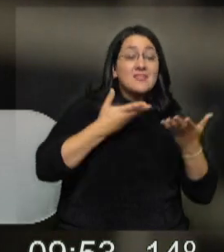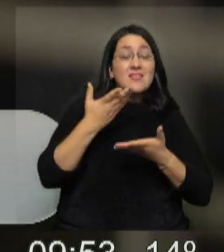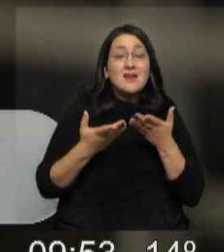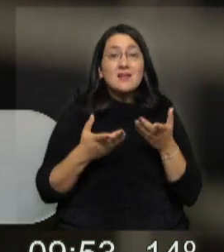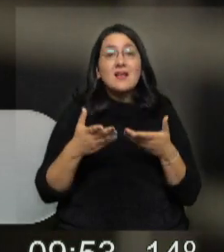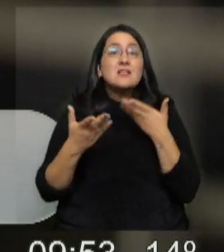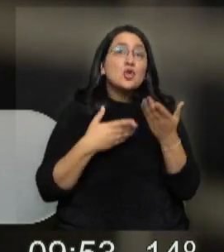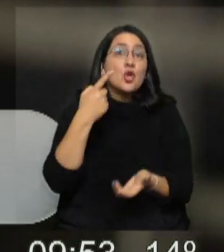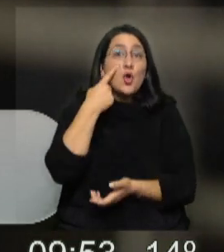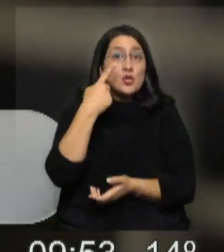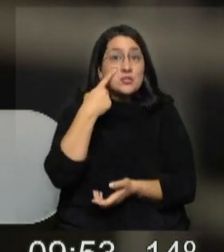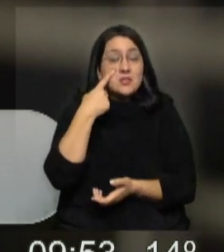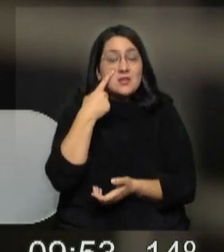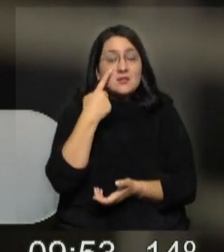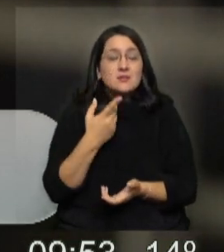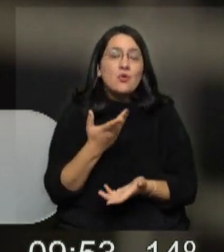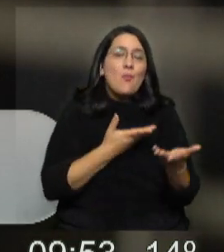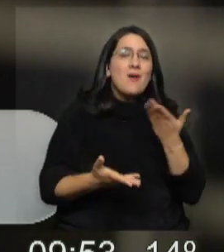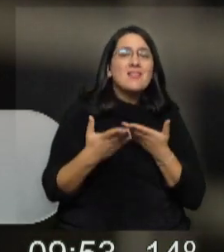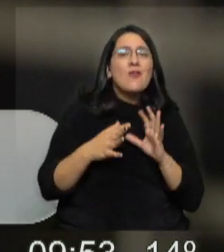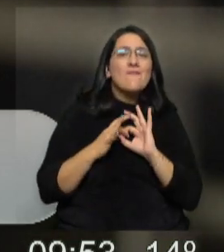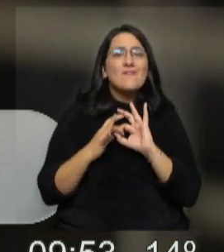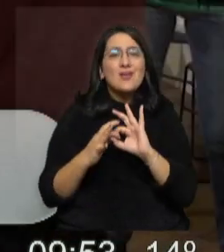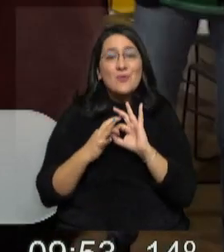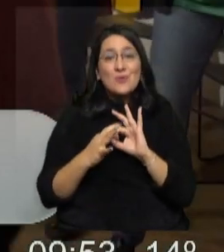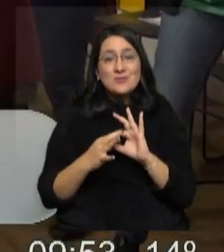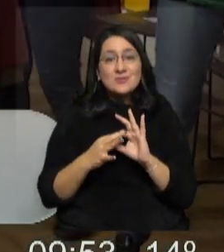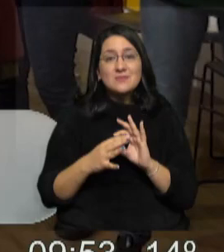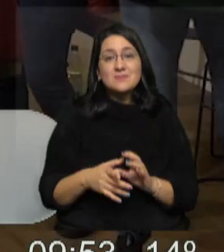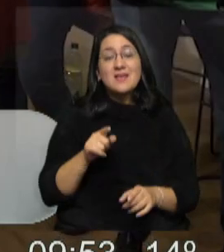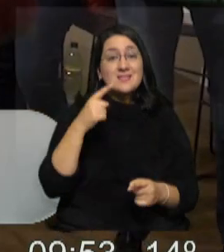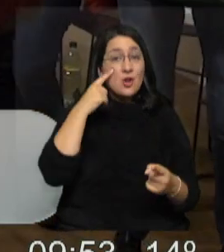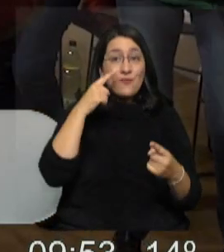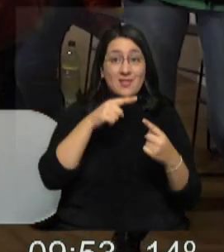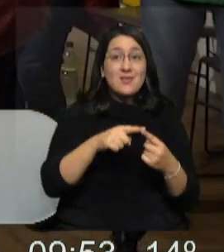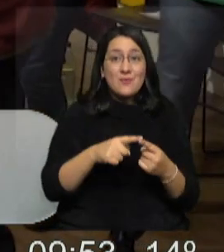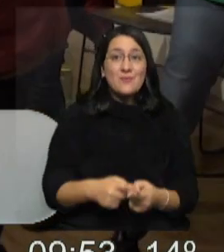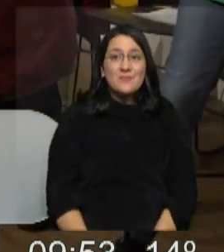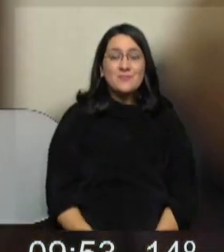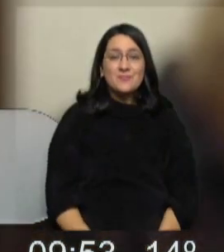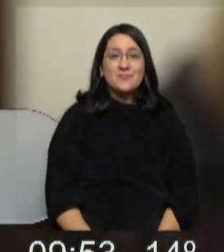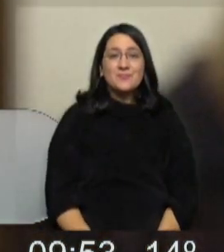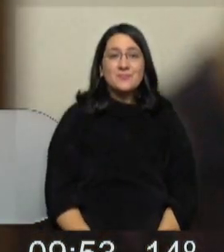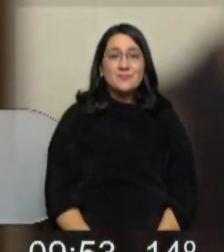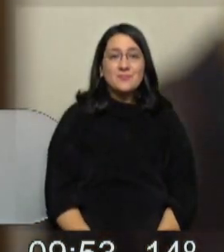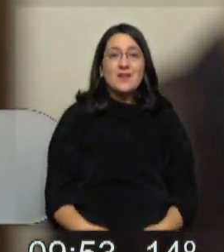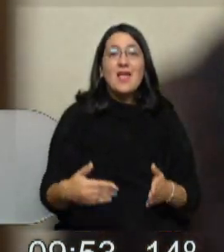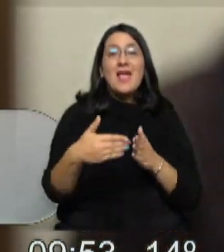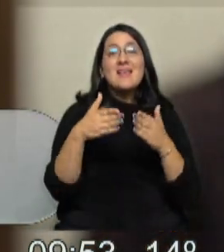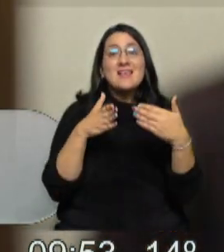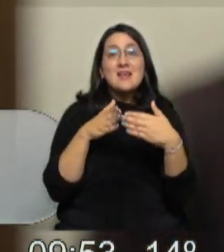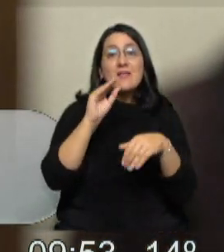popular, estar juntos, compartir los vínculos. Ese es un poco el quid de la cuestión. Esquinas de la